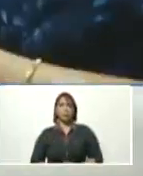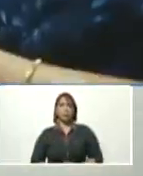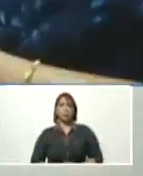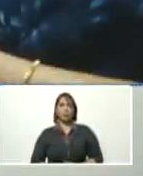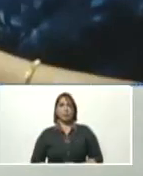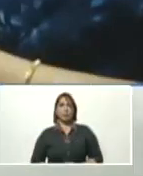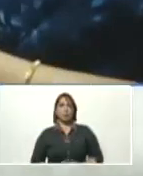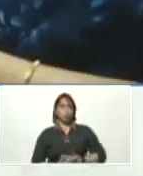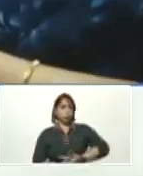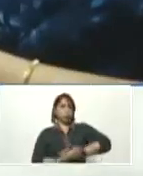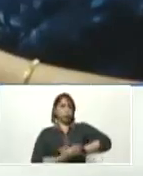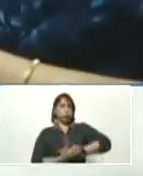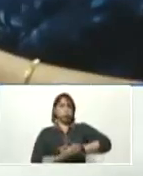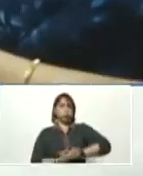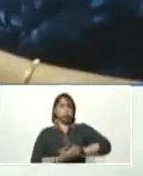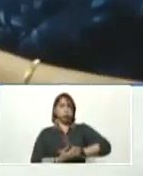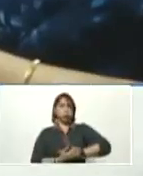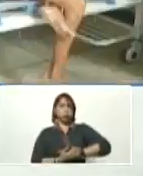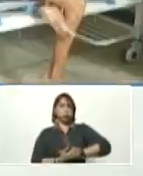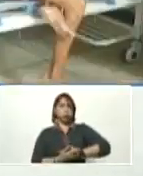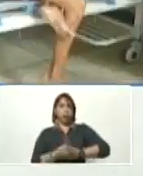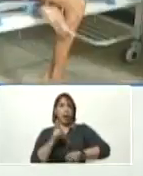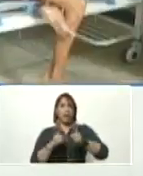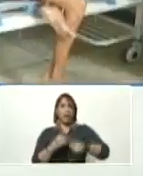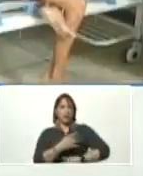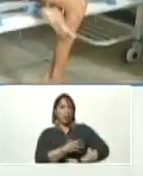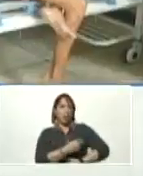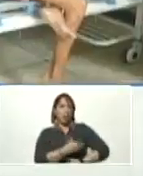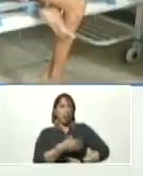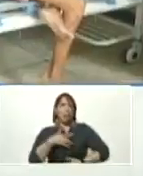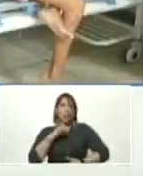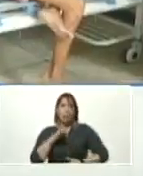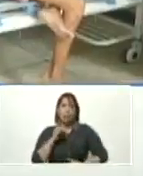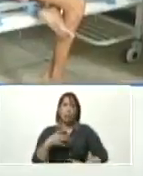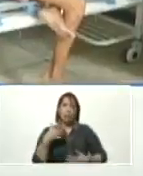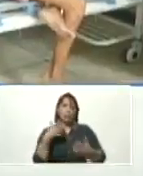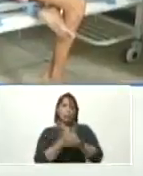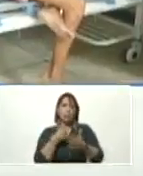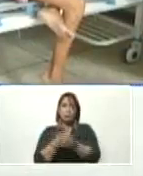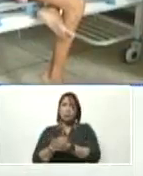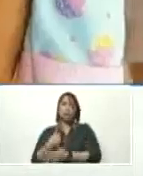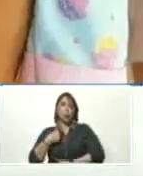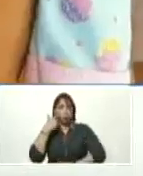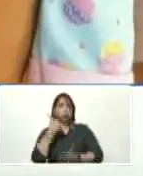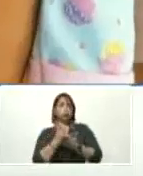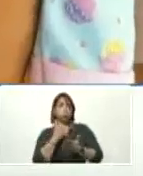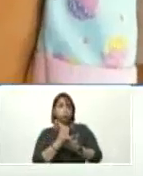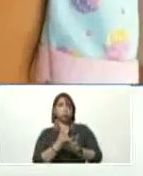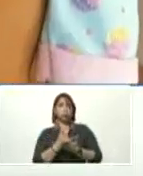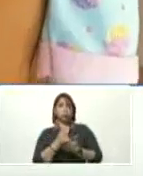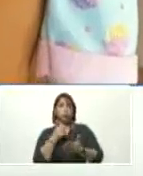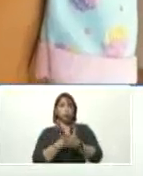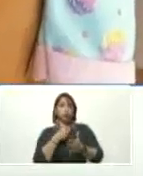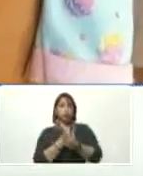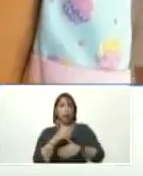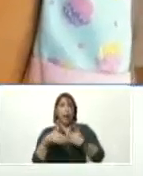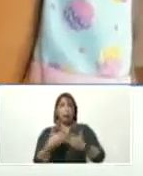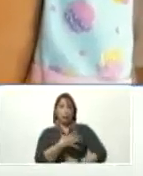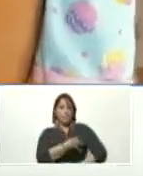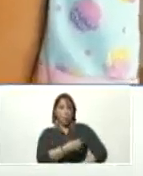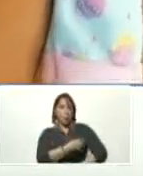Y a veces no sale y sufren y pelean. Soy testigo. Luchan y luchan hasta que sale.